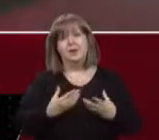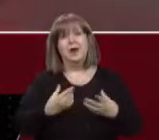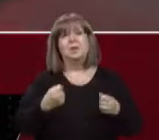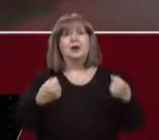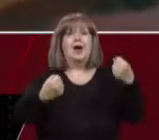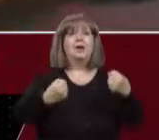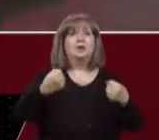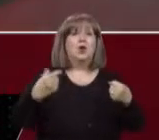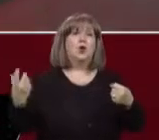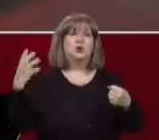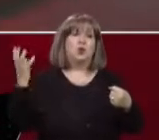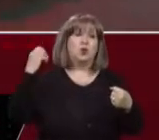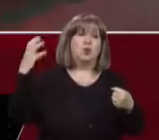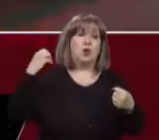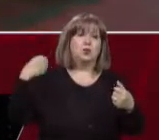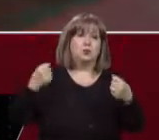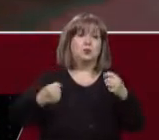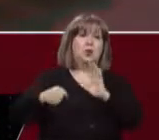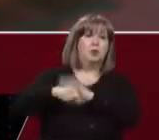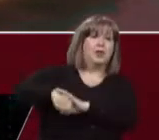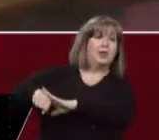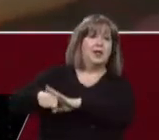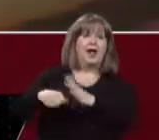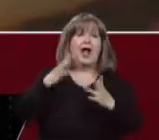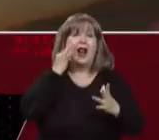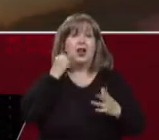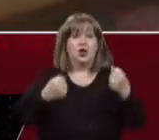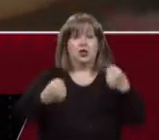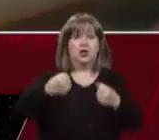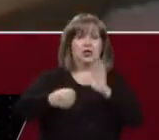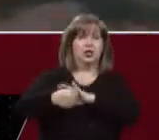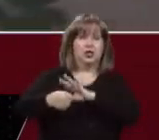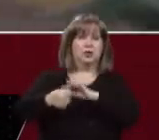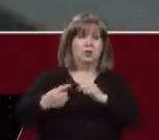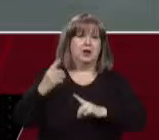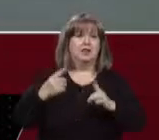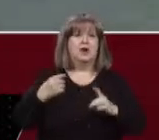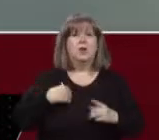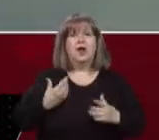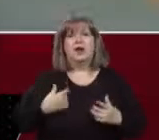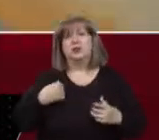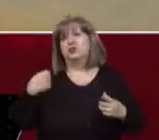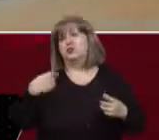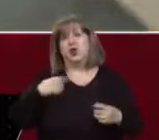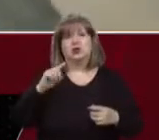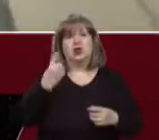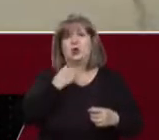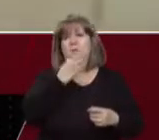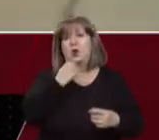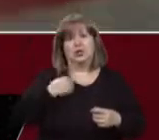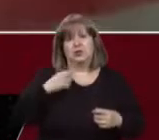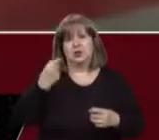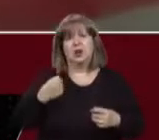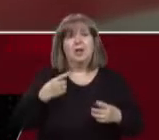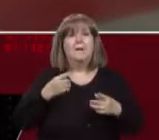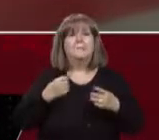distraer la conducción del conductor y producir no tan solo un accidente en forma personal, porque muchos dicen, bueno, si me choco, choco yo, no me importa. Es mi